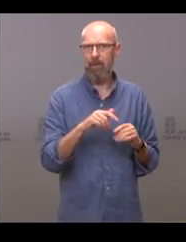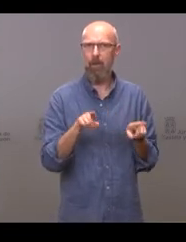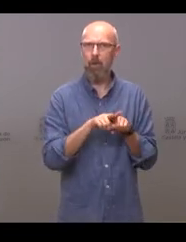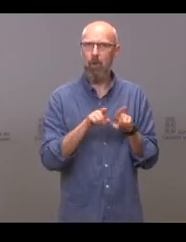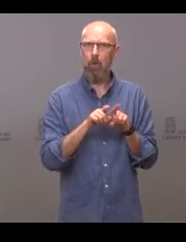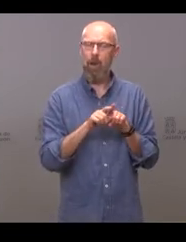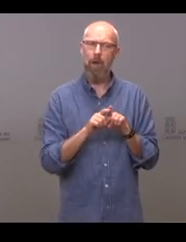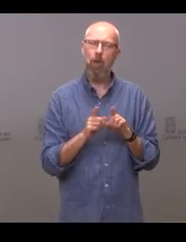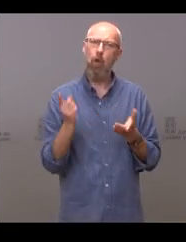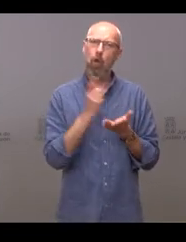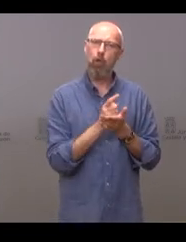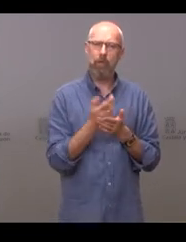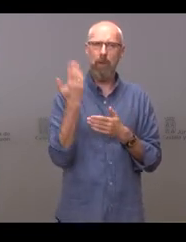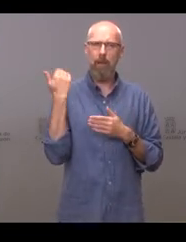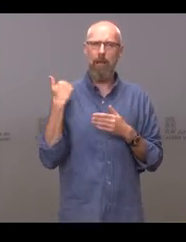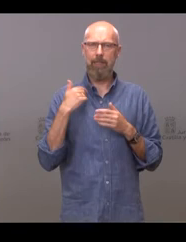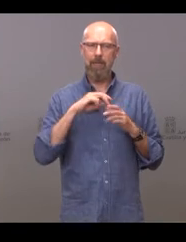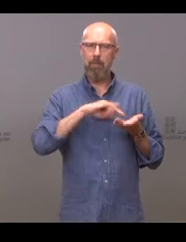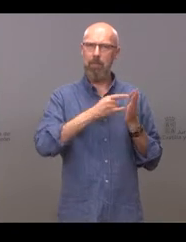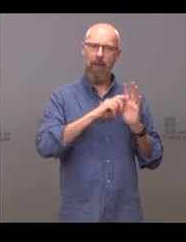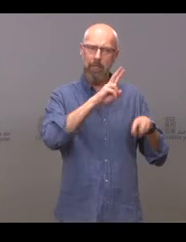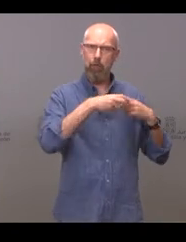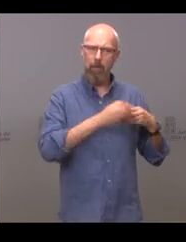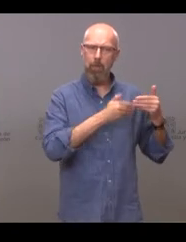lo pasado en el anterior plan de choque